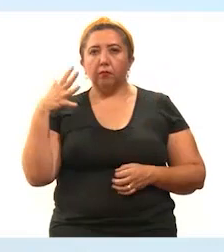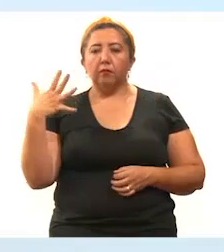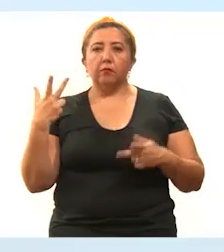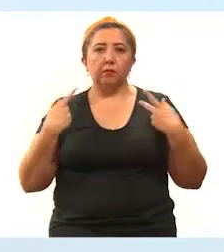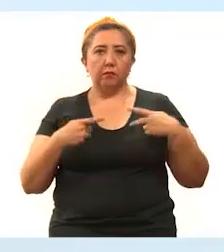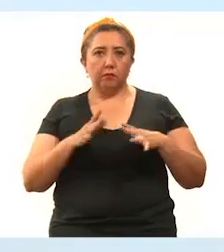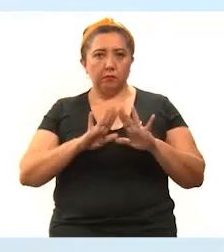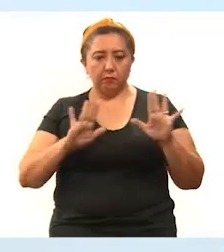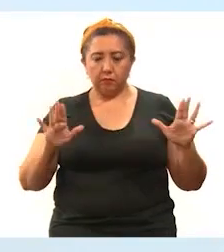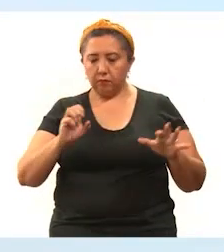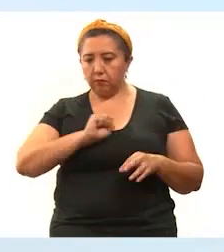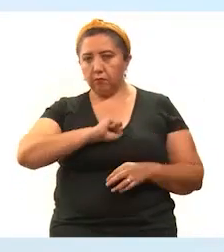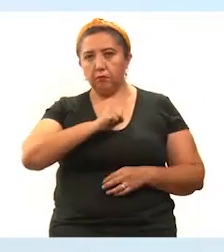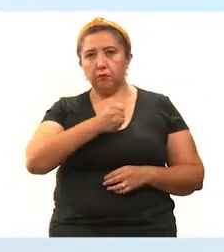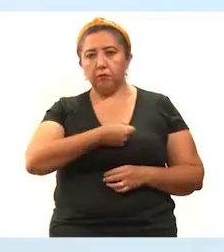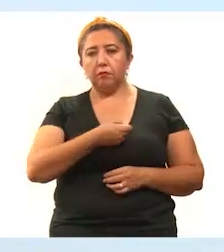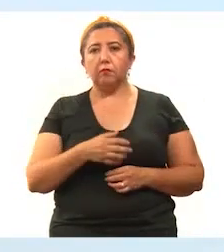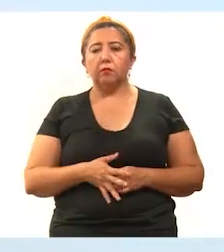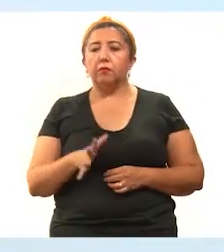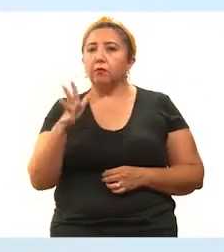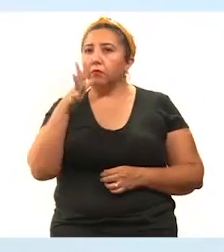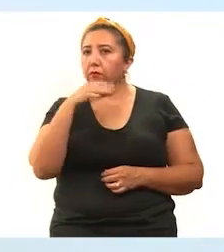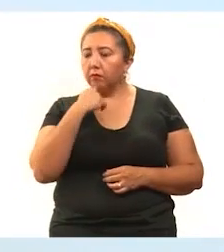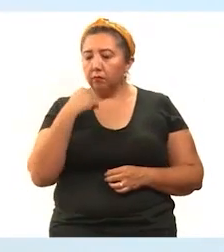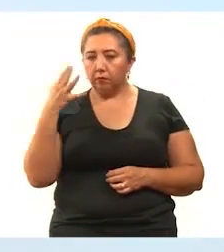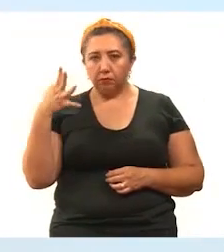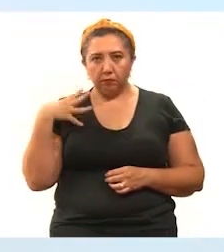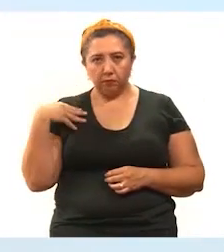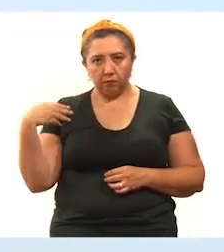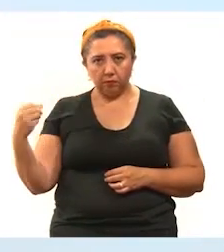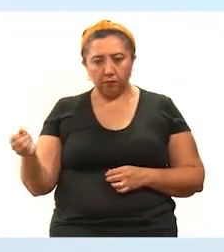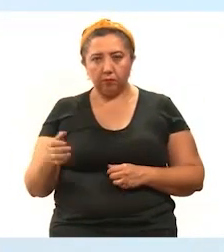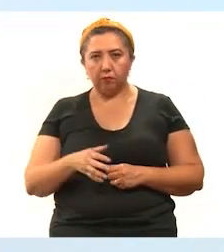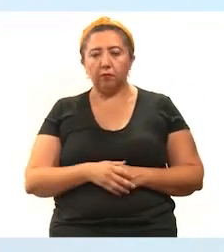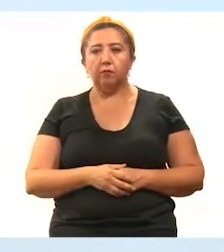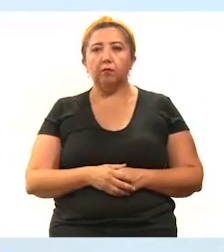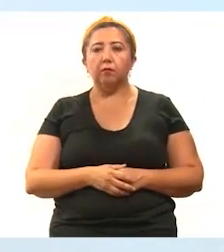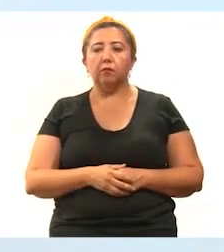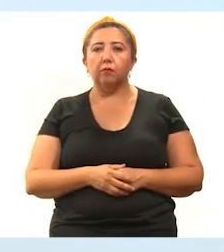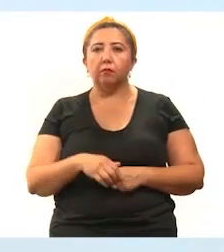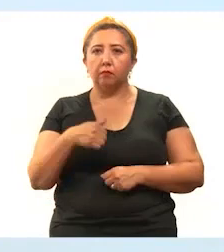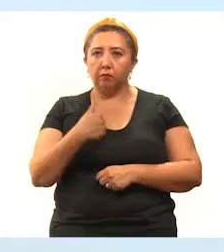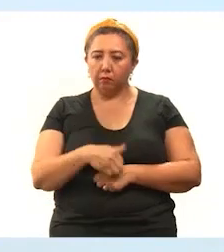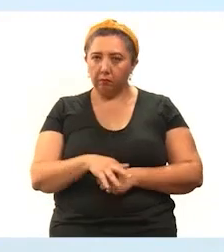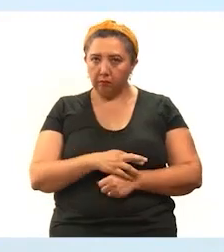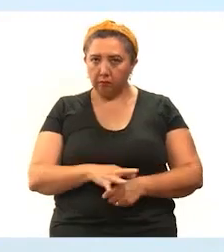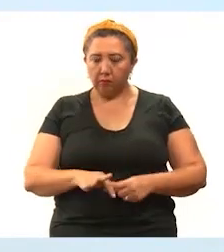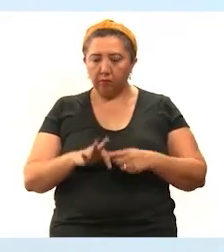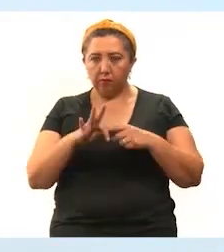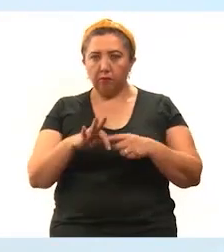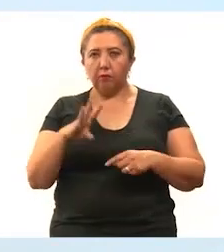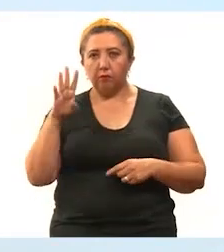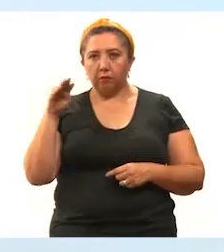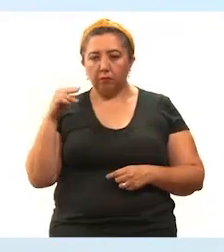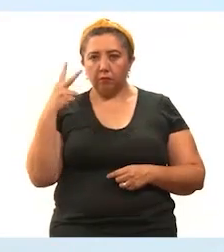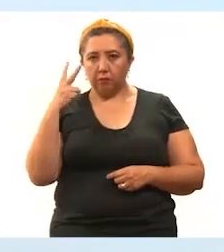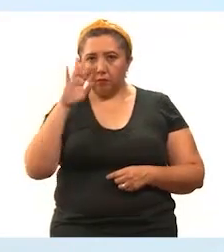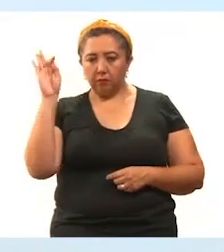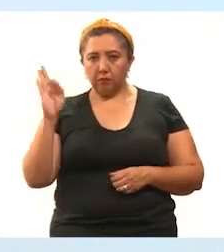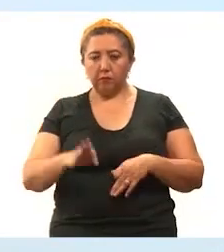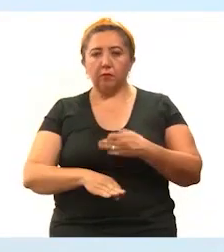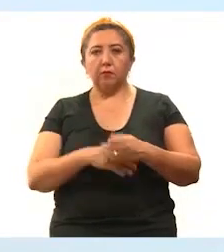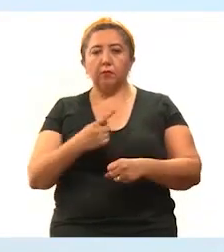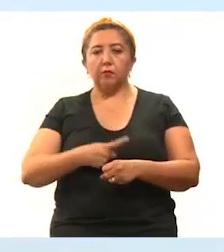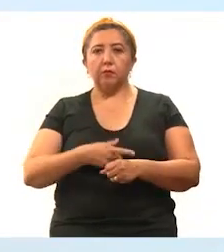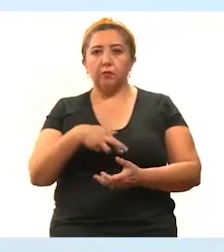100.785 pacientes ya se recuperaron, no presentan síntomas ni pueden contagiar. Esta cifra representa el 92%